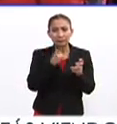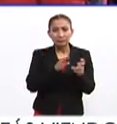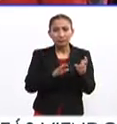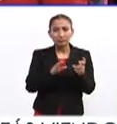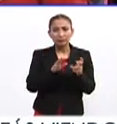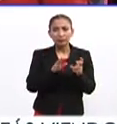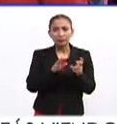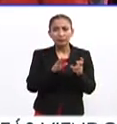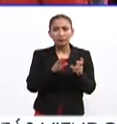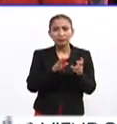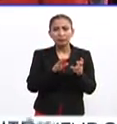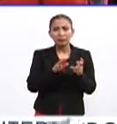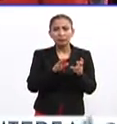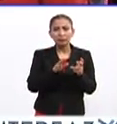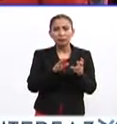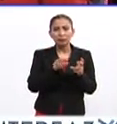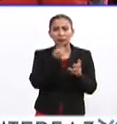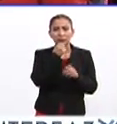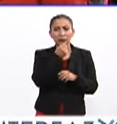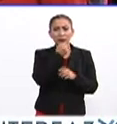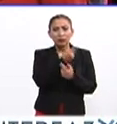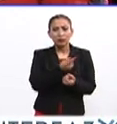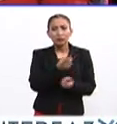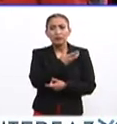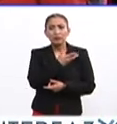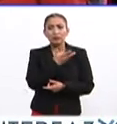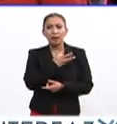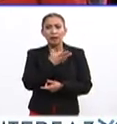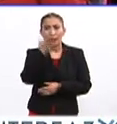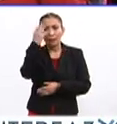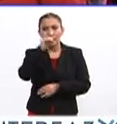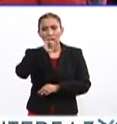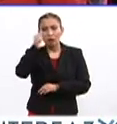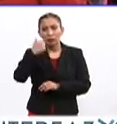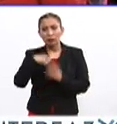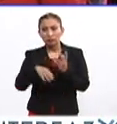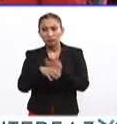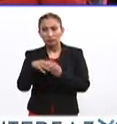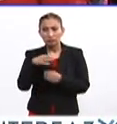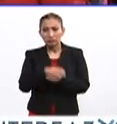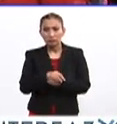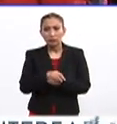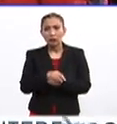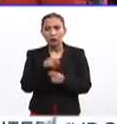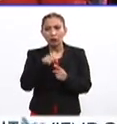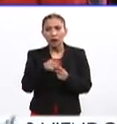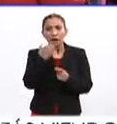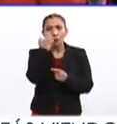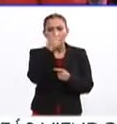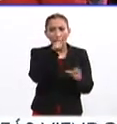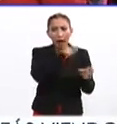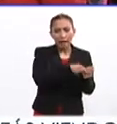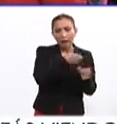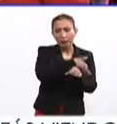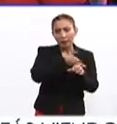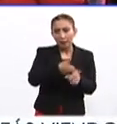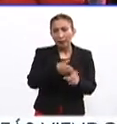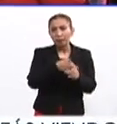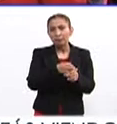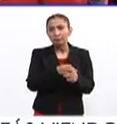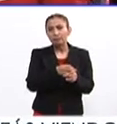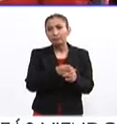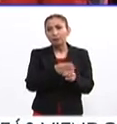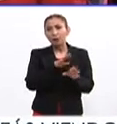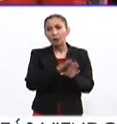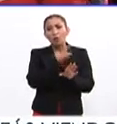Al fin y al cabo, los niños tienen que aprender otra situación, aparte de la escuela o de la familia. Y una